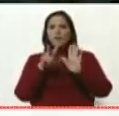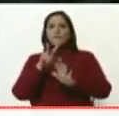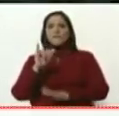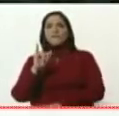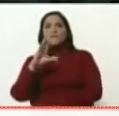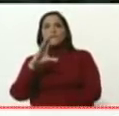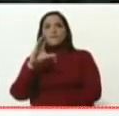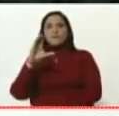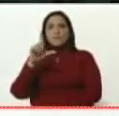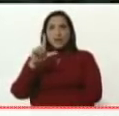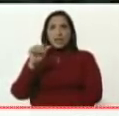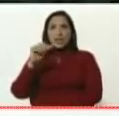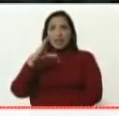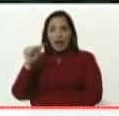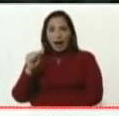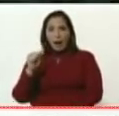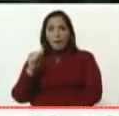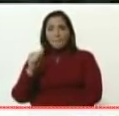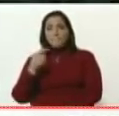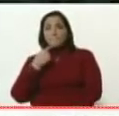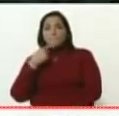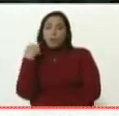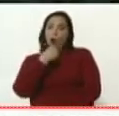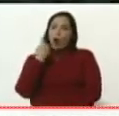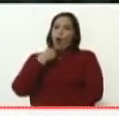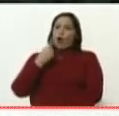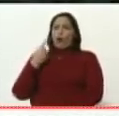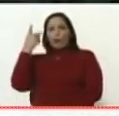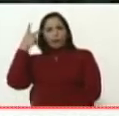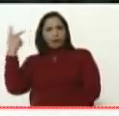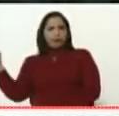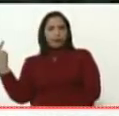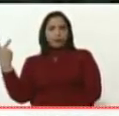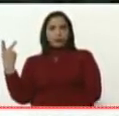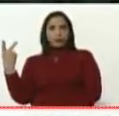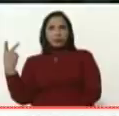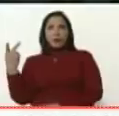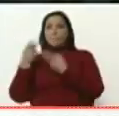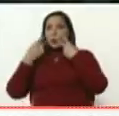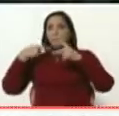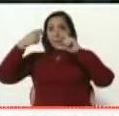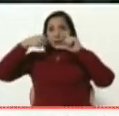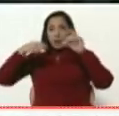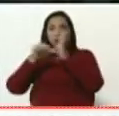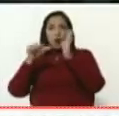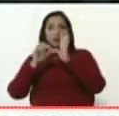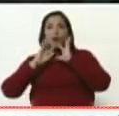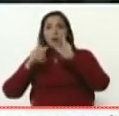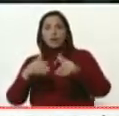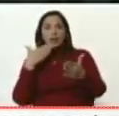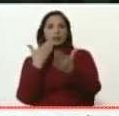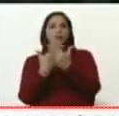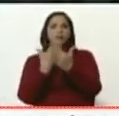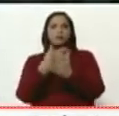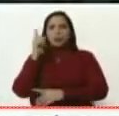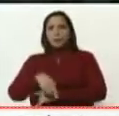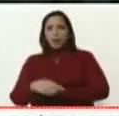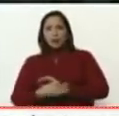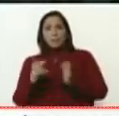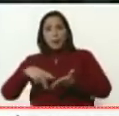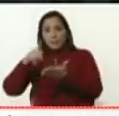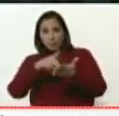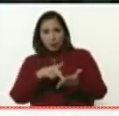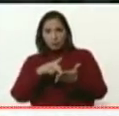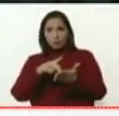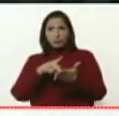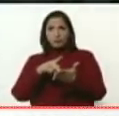tan bocón, está tan feliz de sus acciones psicopáticas, que publica un video donde confiesa, por supuesto, la participación de